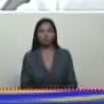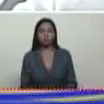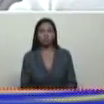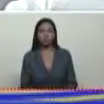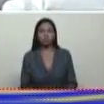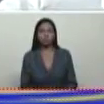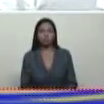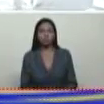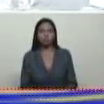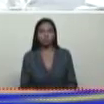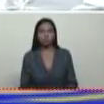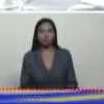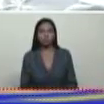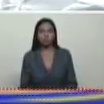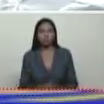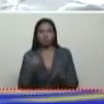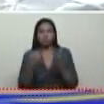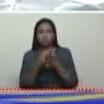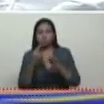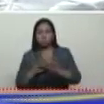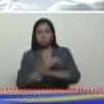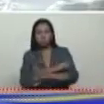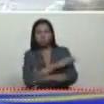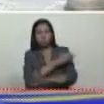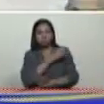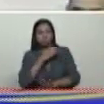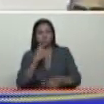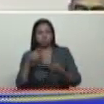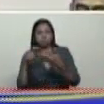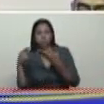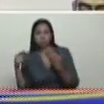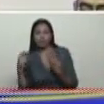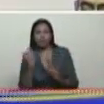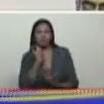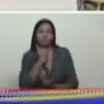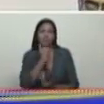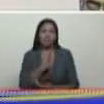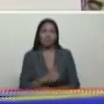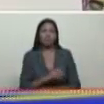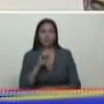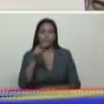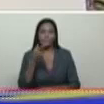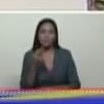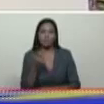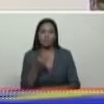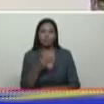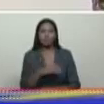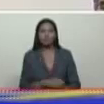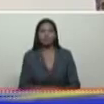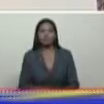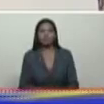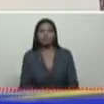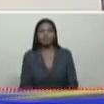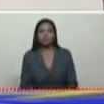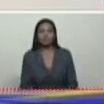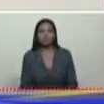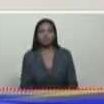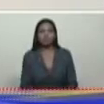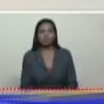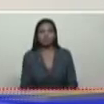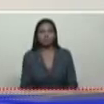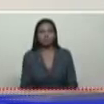la vacuna de sarampión, rubiola y parotiditis, llamada la CSRP, la